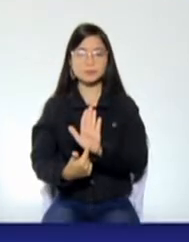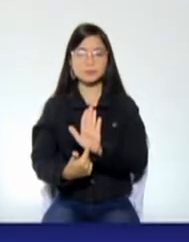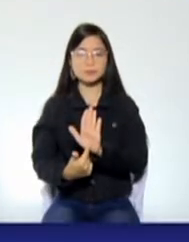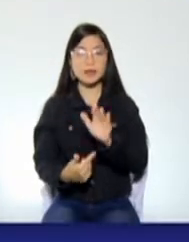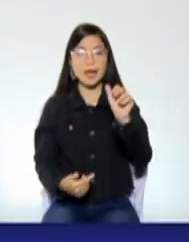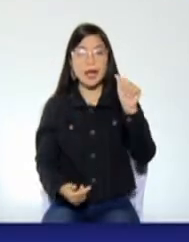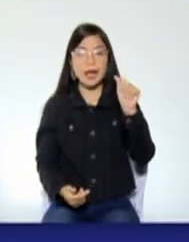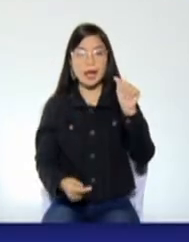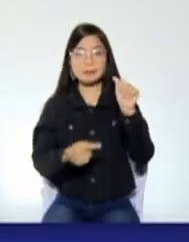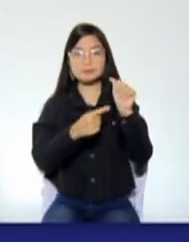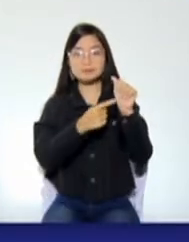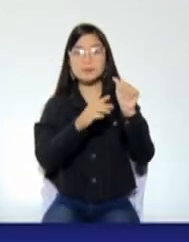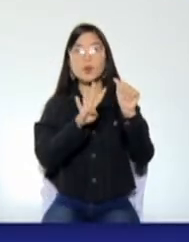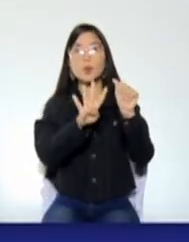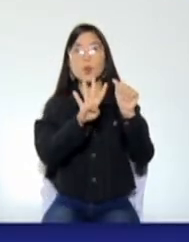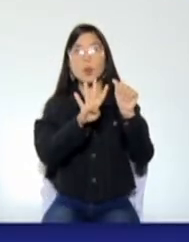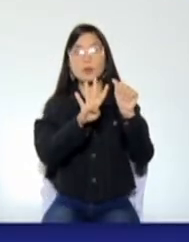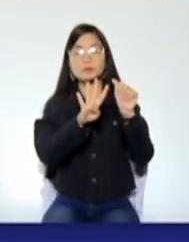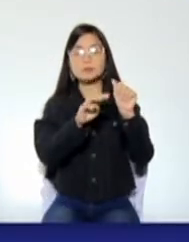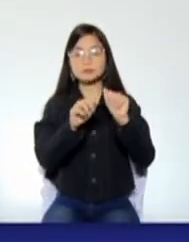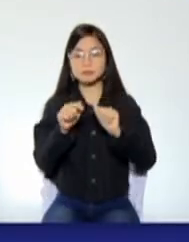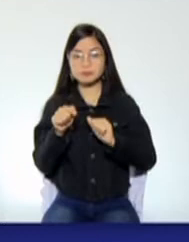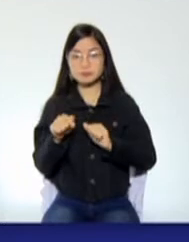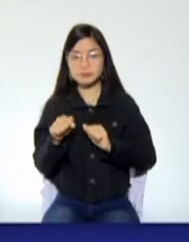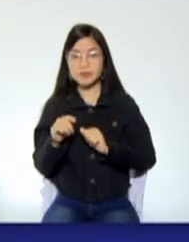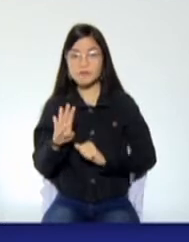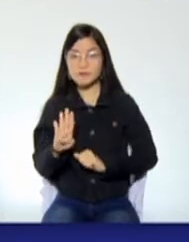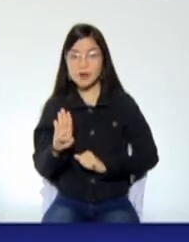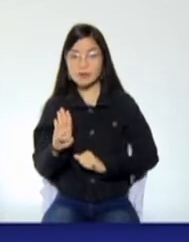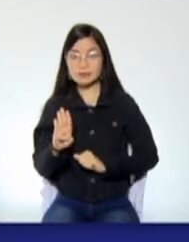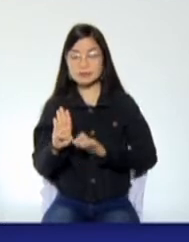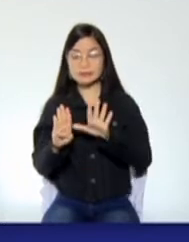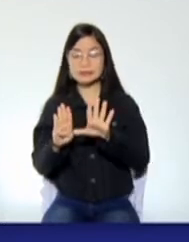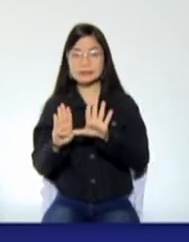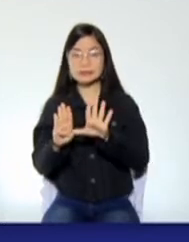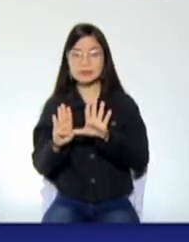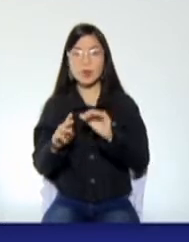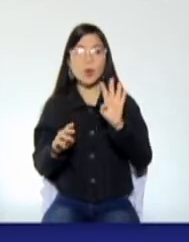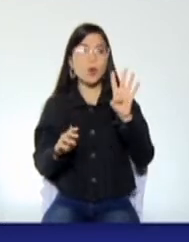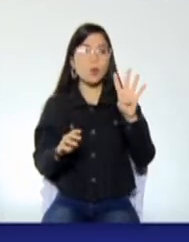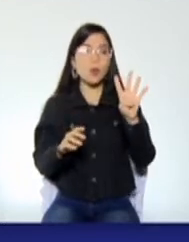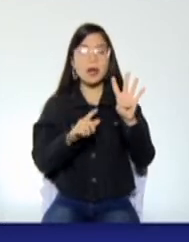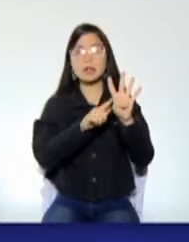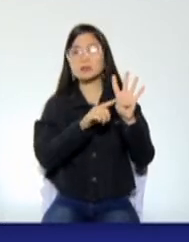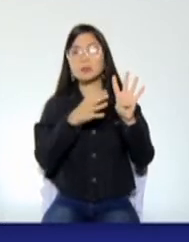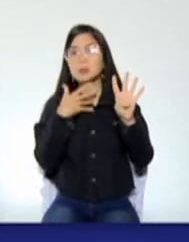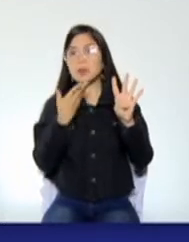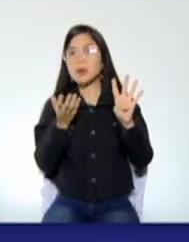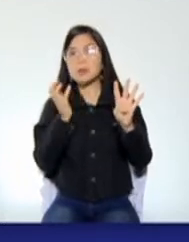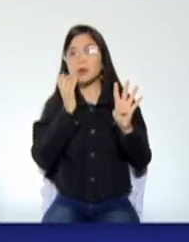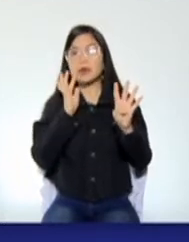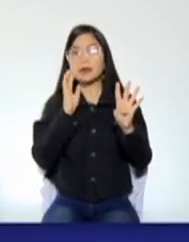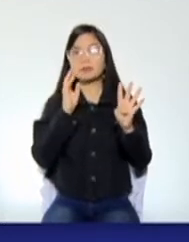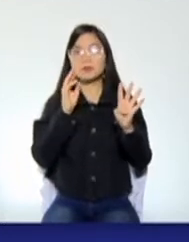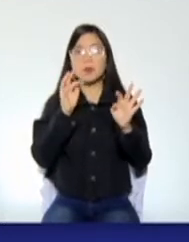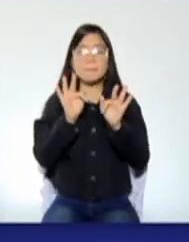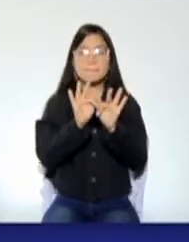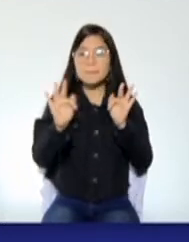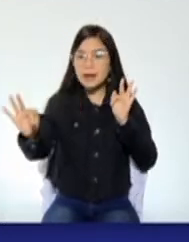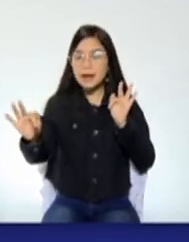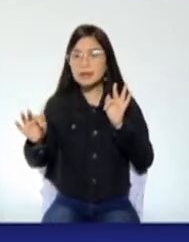B vale 5. 4 puede ser 4 centímetros, 4 kilómetros, 4 yardas, lo que sea. Igual